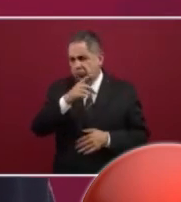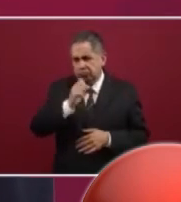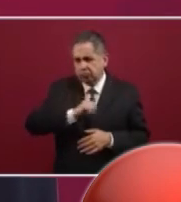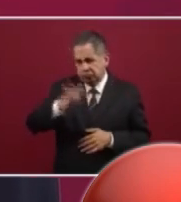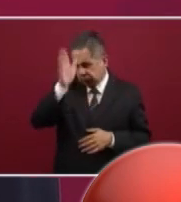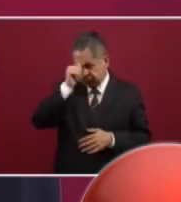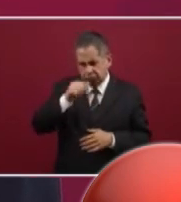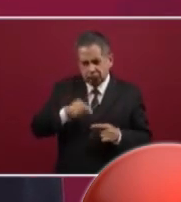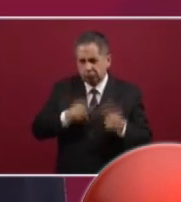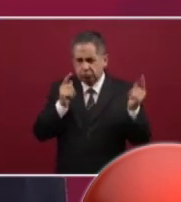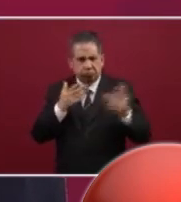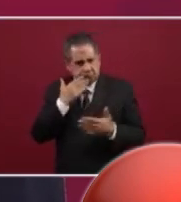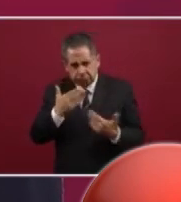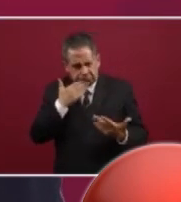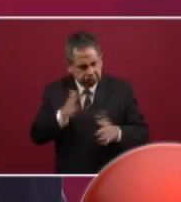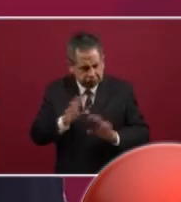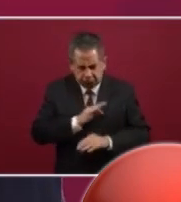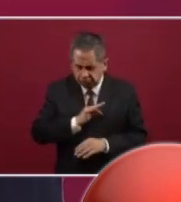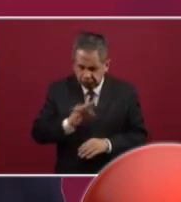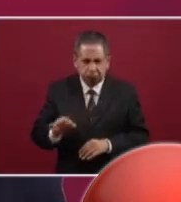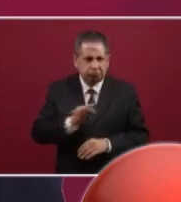la crítica.